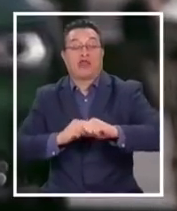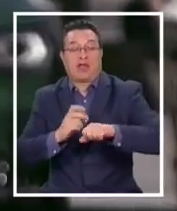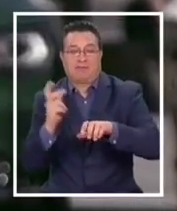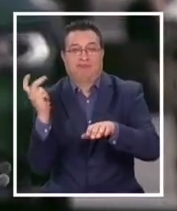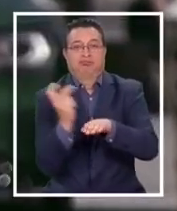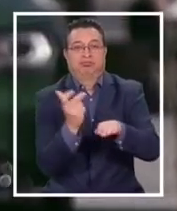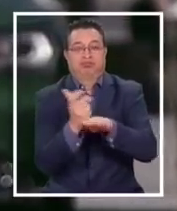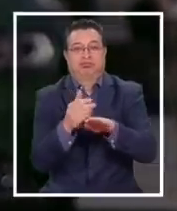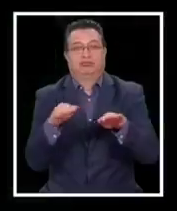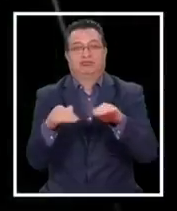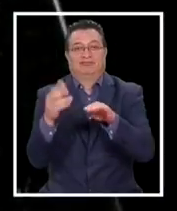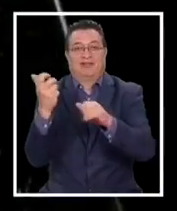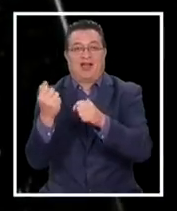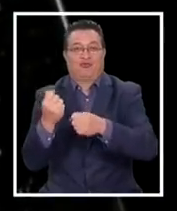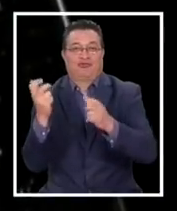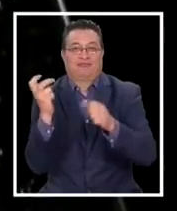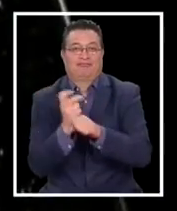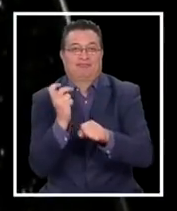y